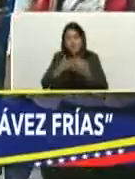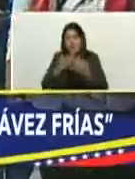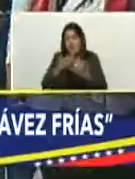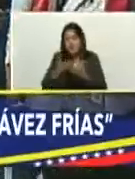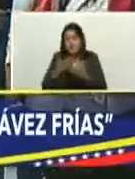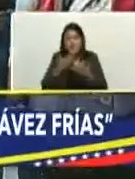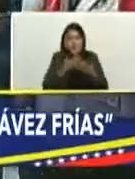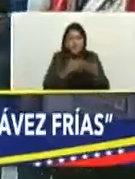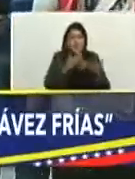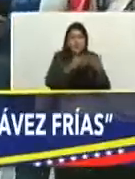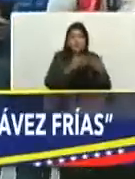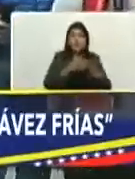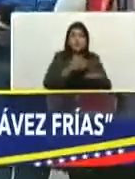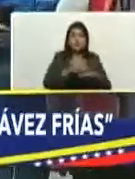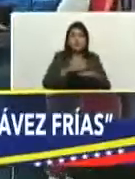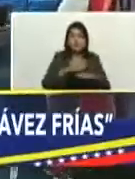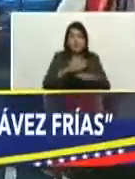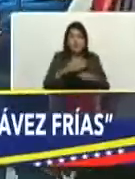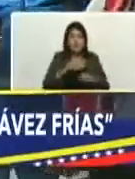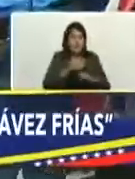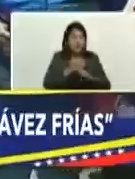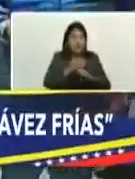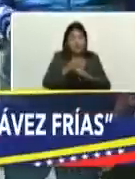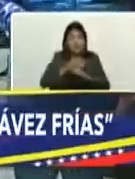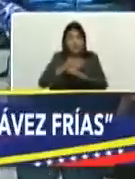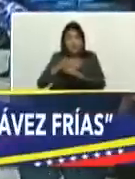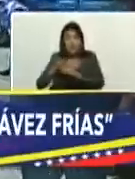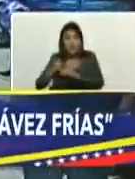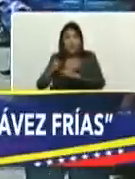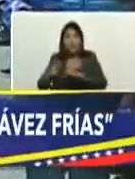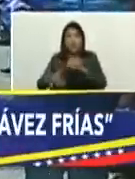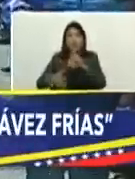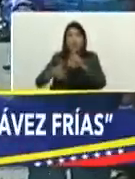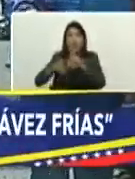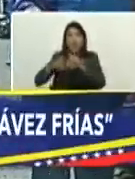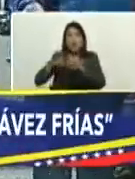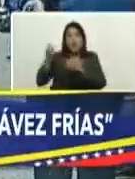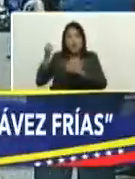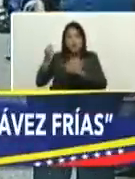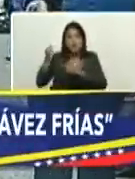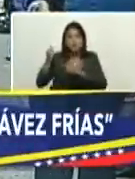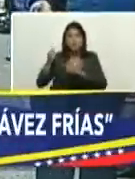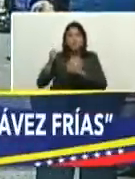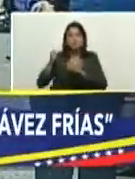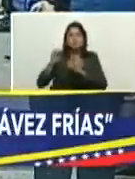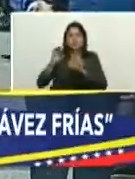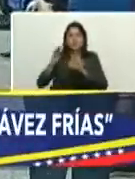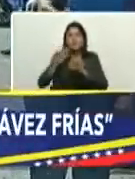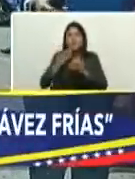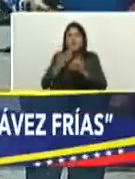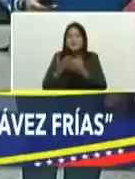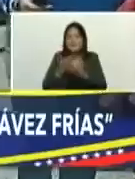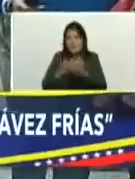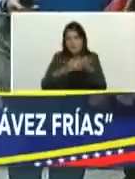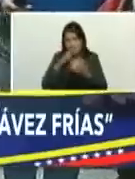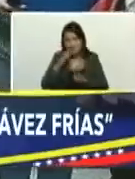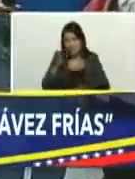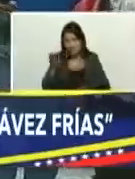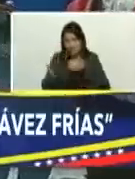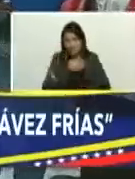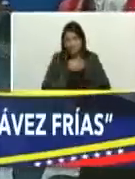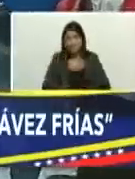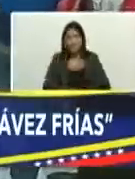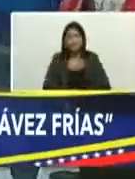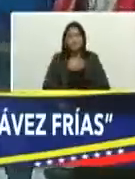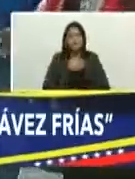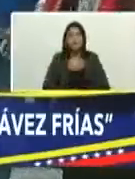en perfecta sincronía, hoy ustedes cumplen este sueño para la comunidad. Gracias, señor presidente. Bueno, presidente,